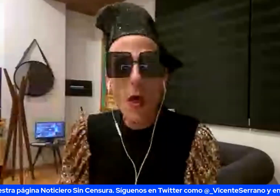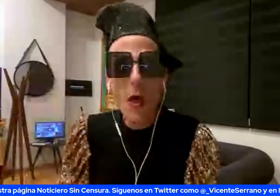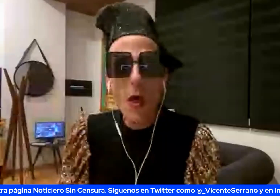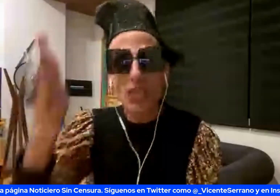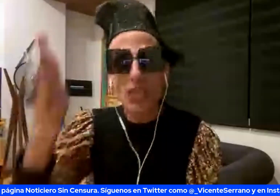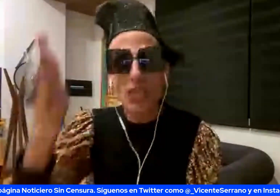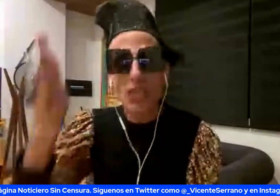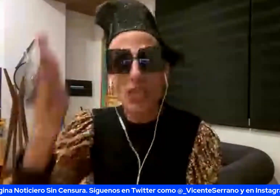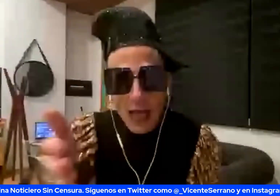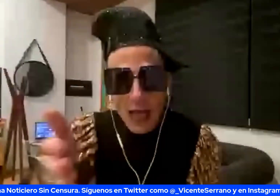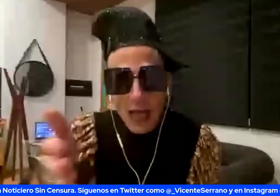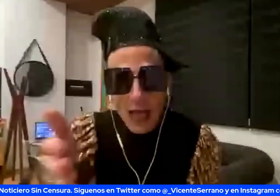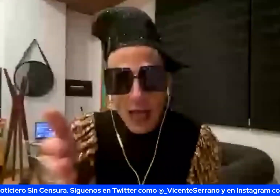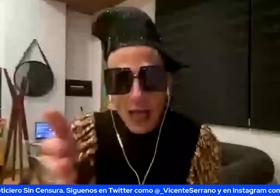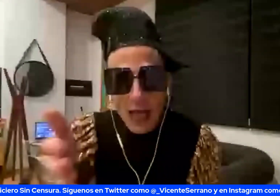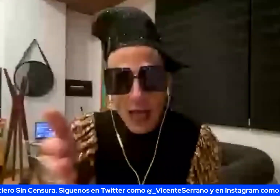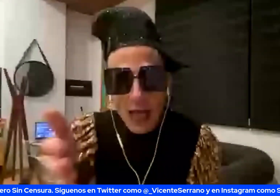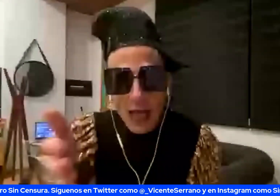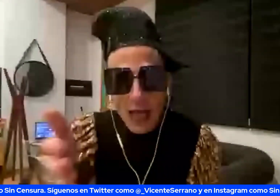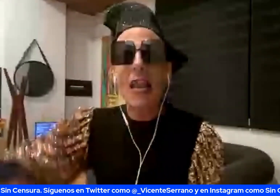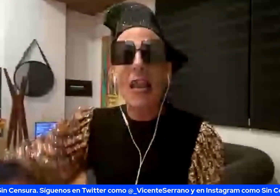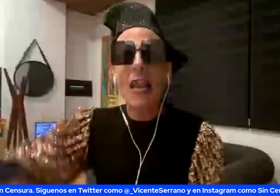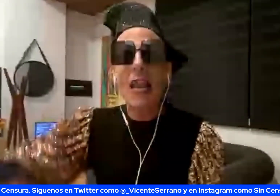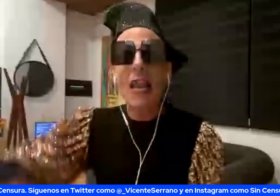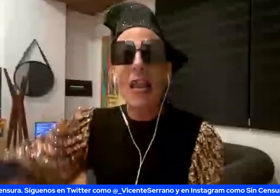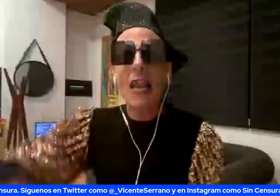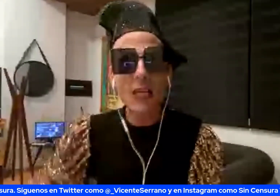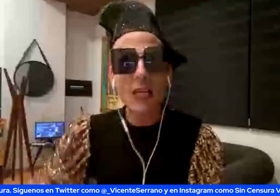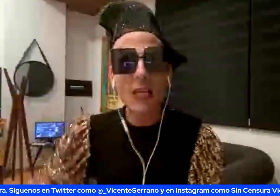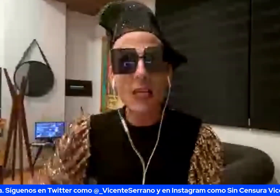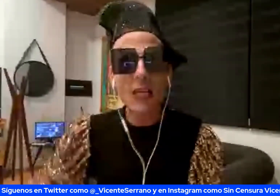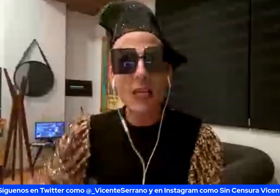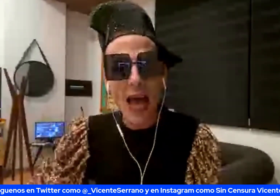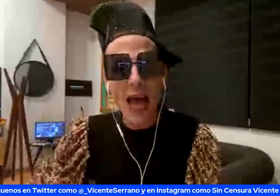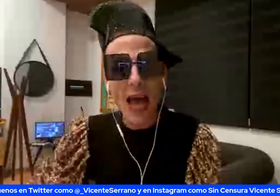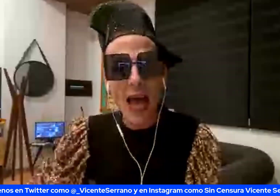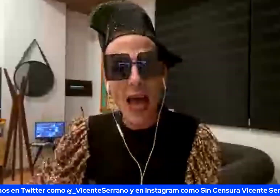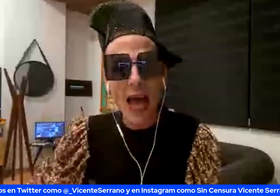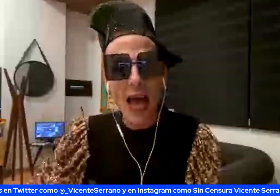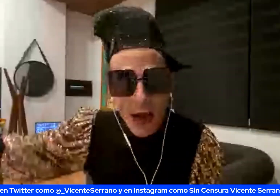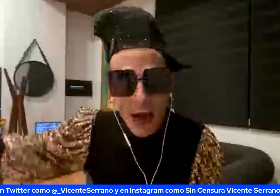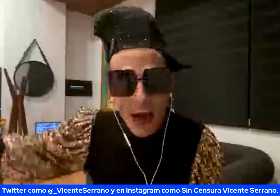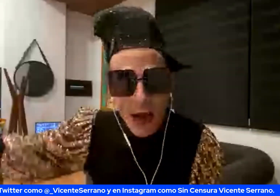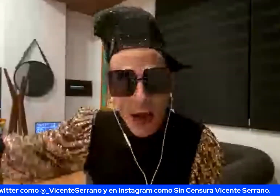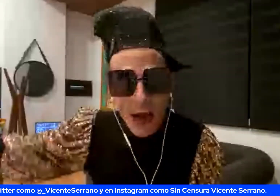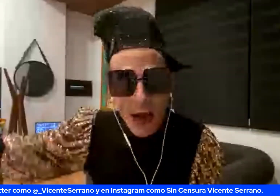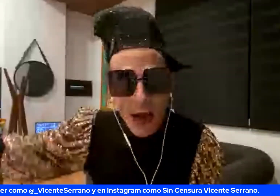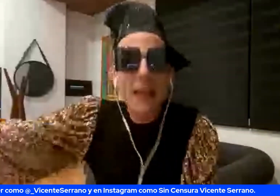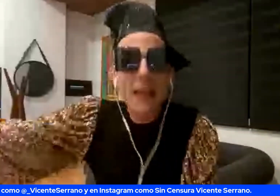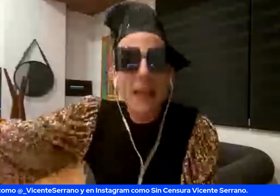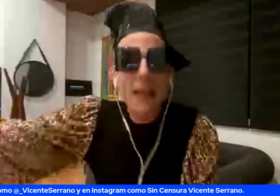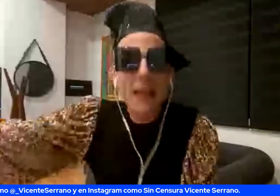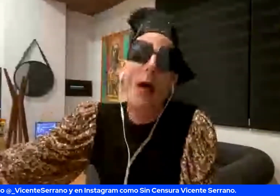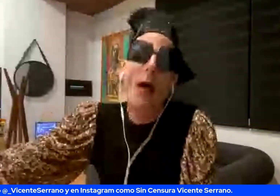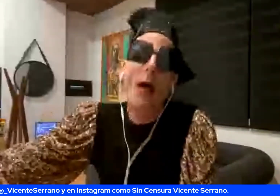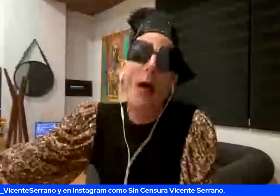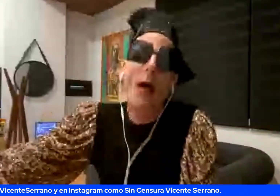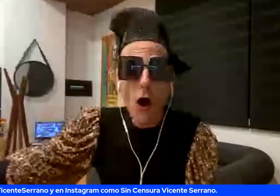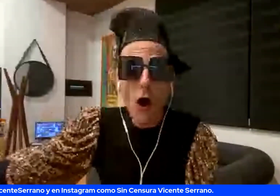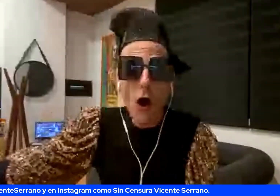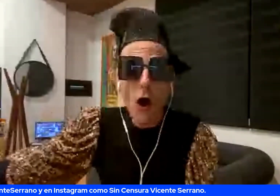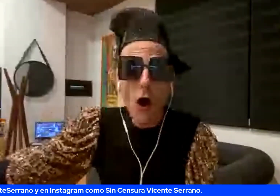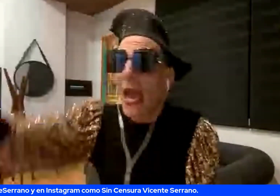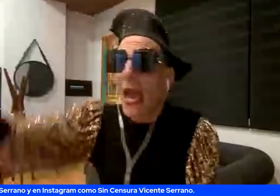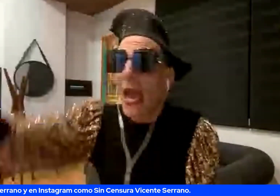hizo. Pero sí saben que en el sexenio de Calderón le compró a los españoles el gas peruano. Averigüen, por amor